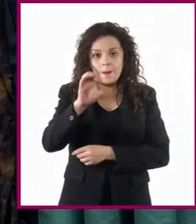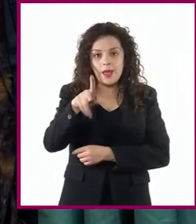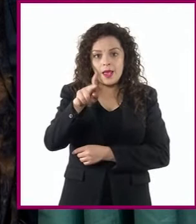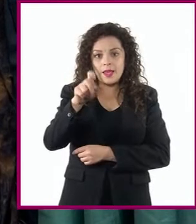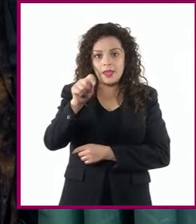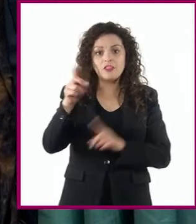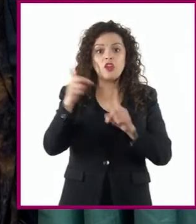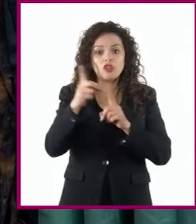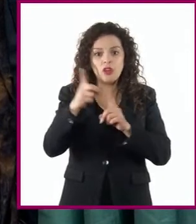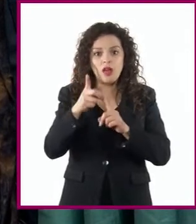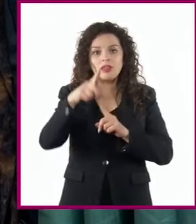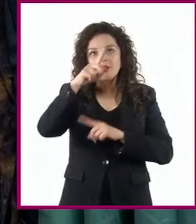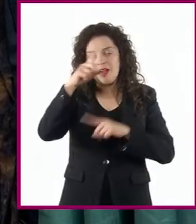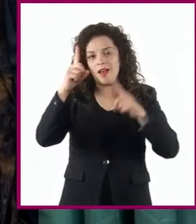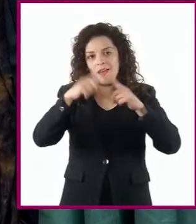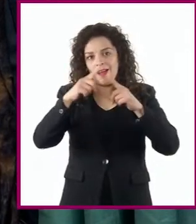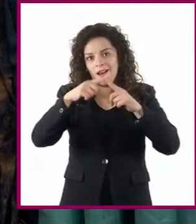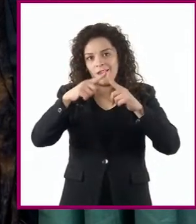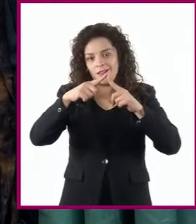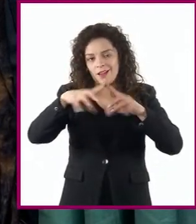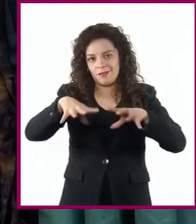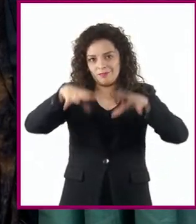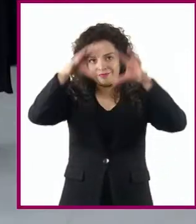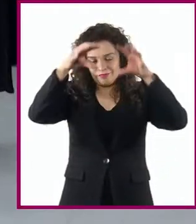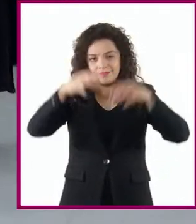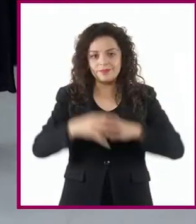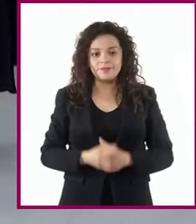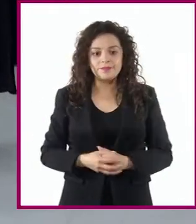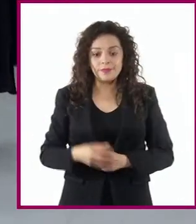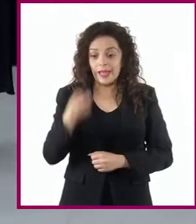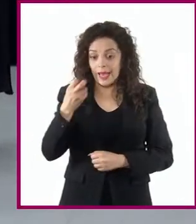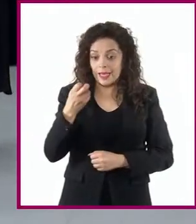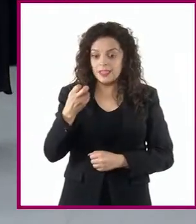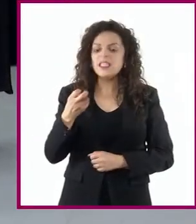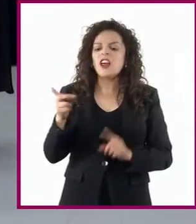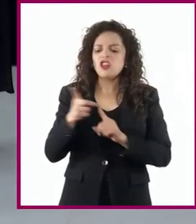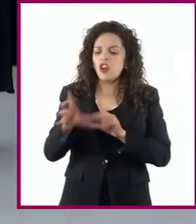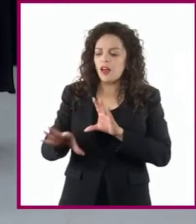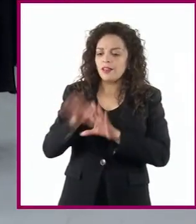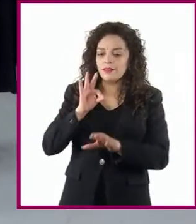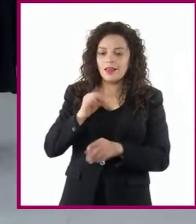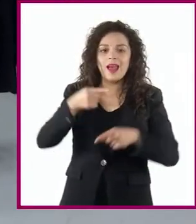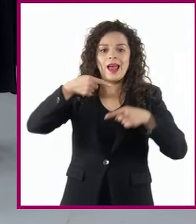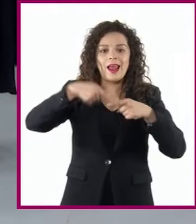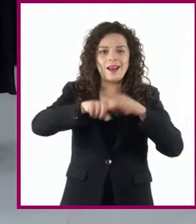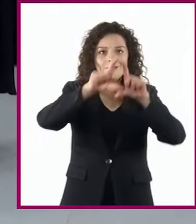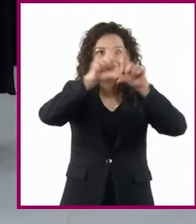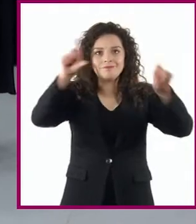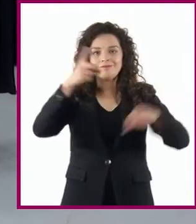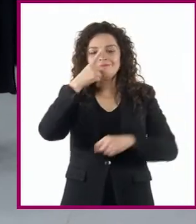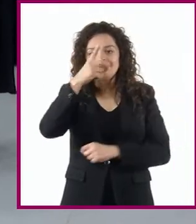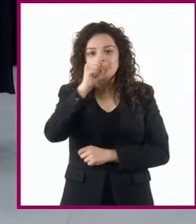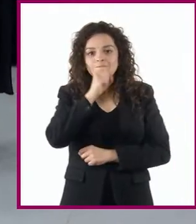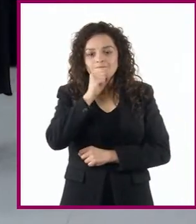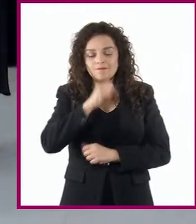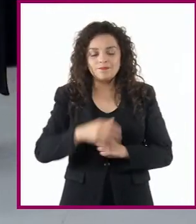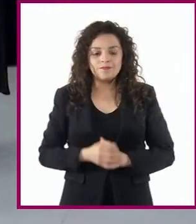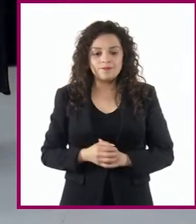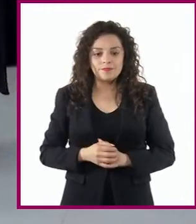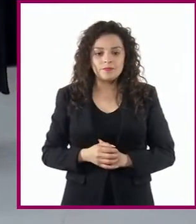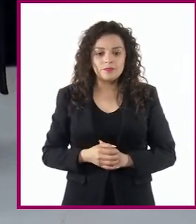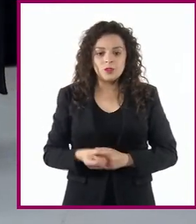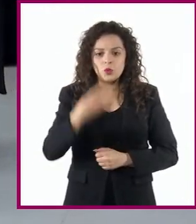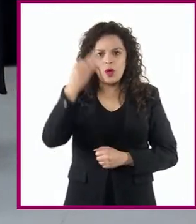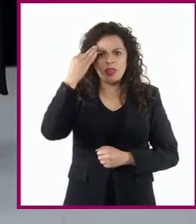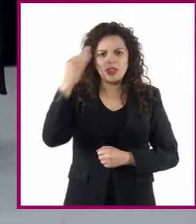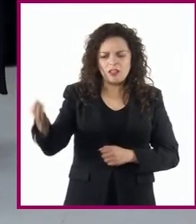Esa información la tomamos de la acotación inicial. ¿Cuánto tiempo transcurre? Al inicio,